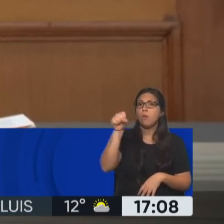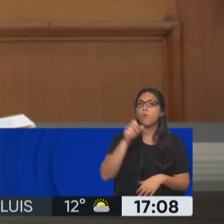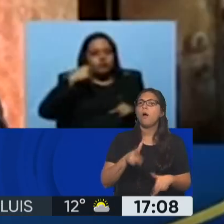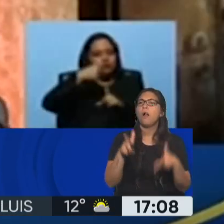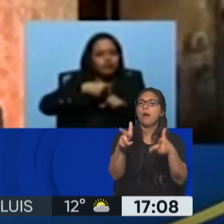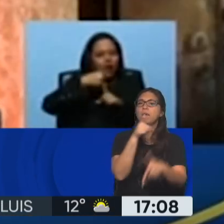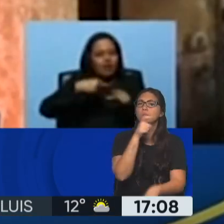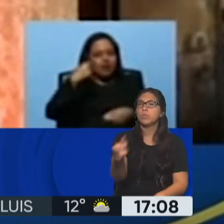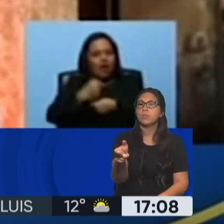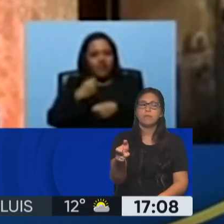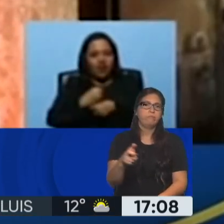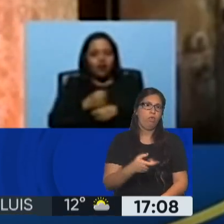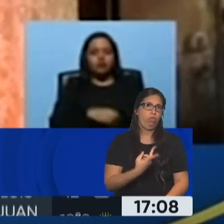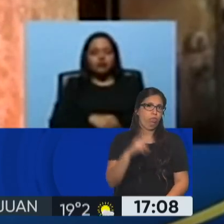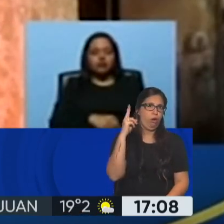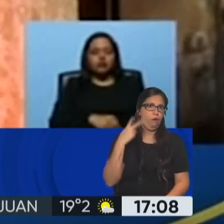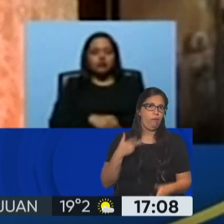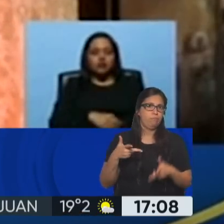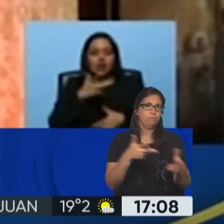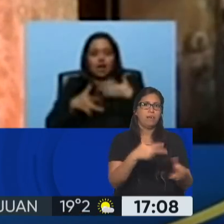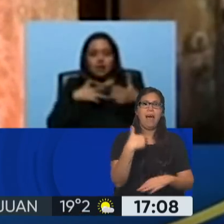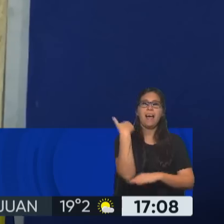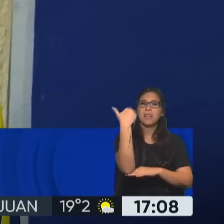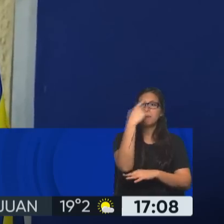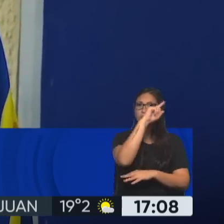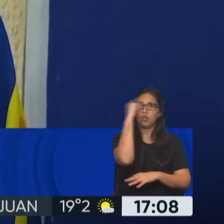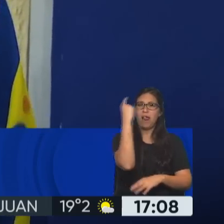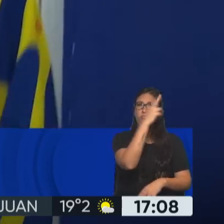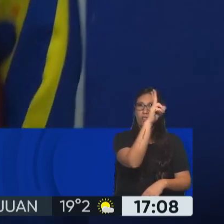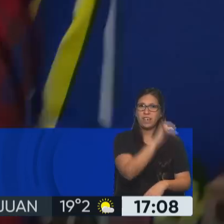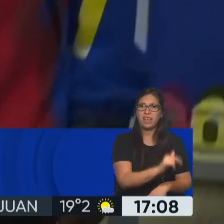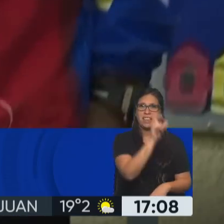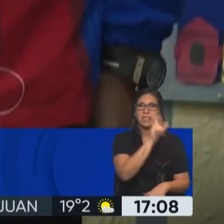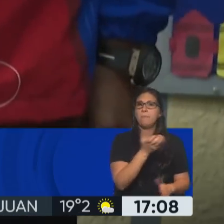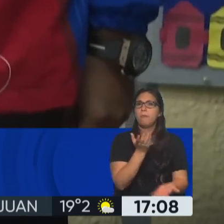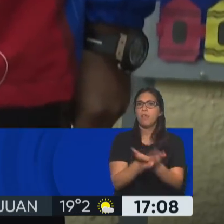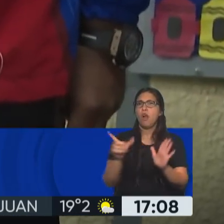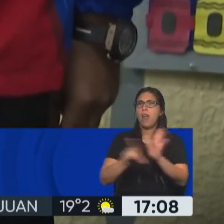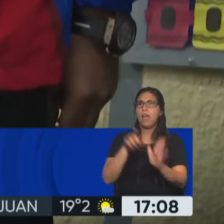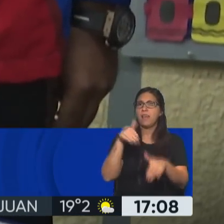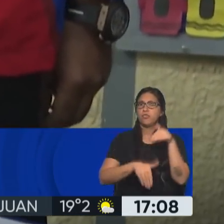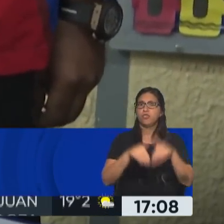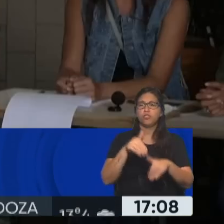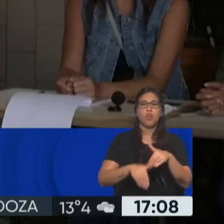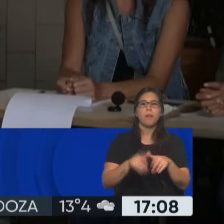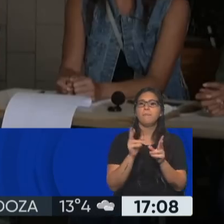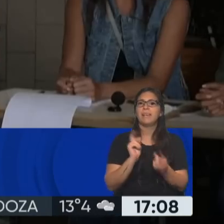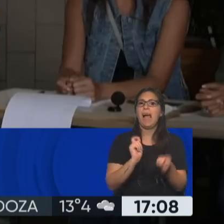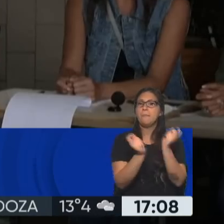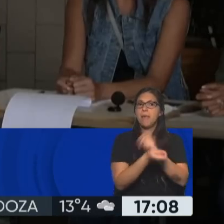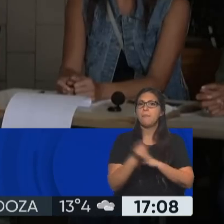la apuesta. El presidente de la Asamblea Nacional, Jorge Rodríguez, propuso reformar las leyes electorales para prohibir la participación de